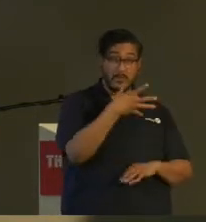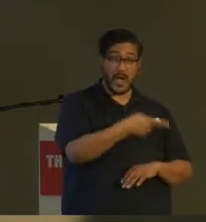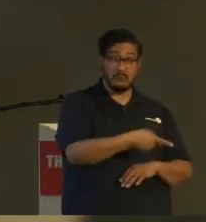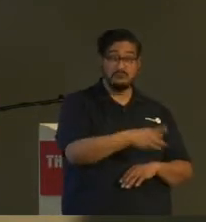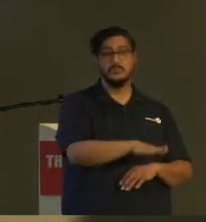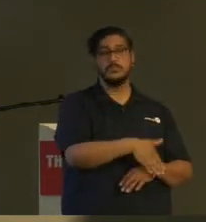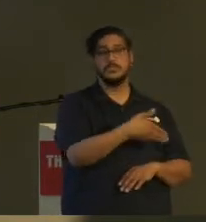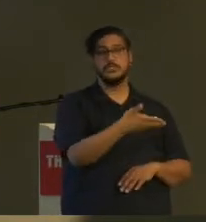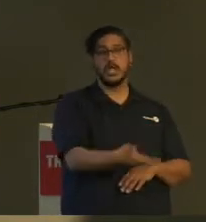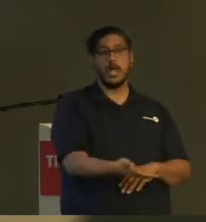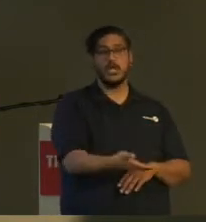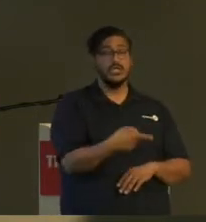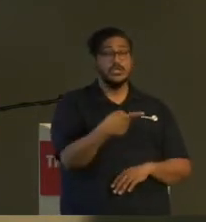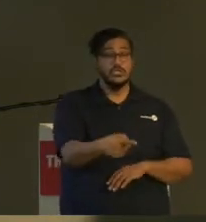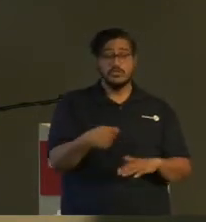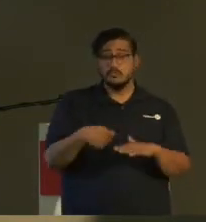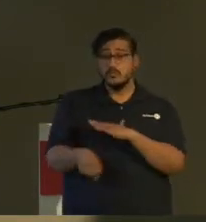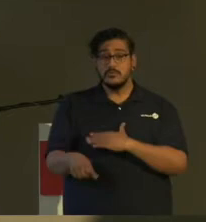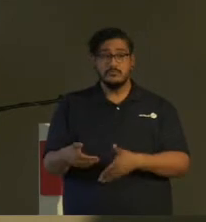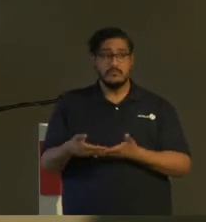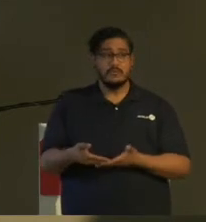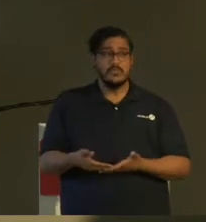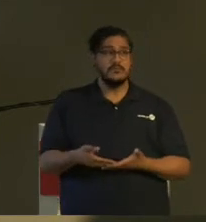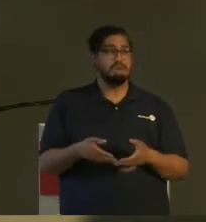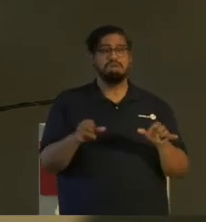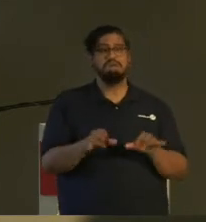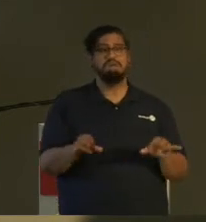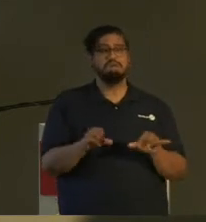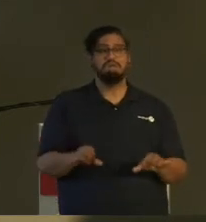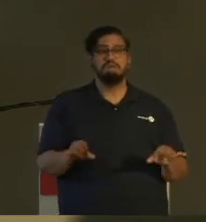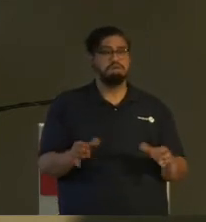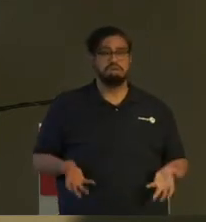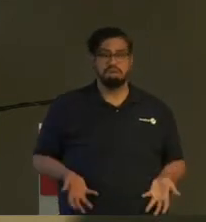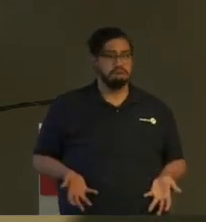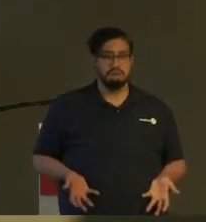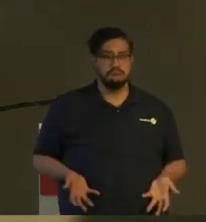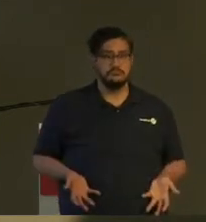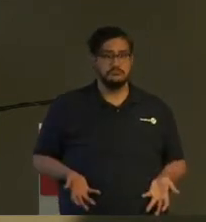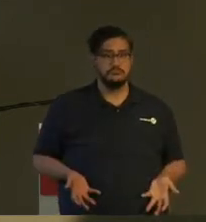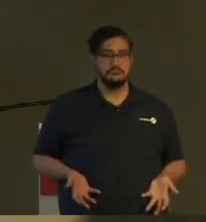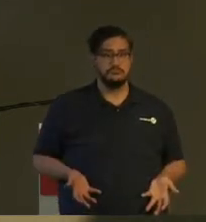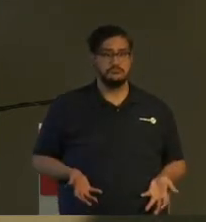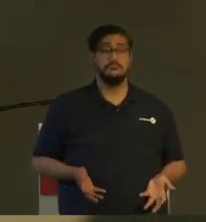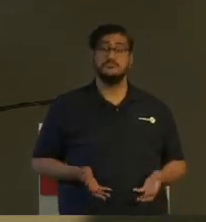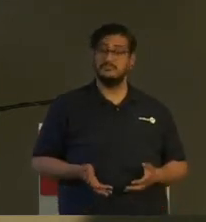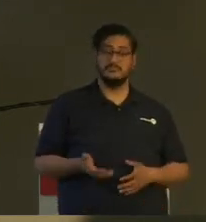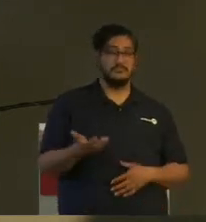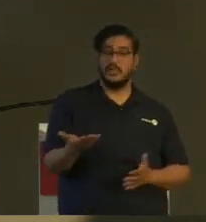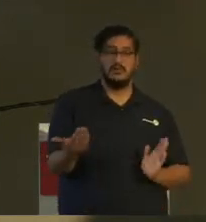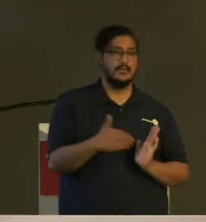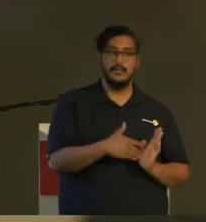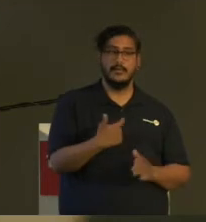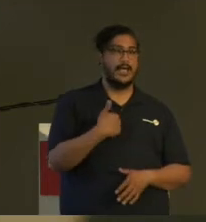quedado estática en el fondo del acuario sin que la hinchazón del vientre disminuyera en ningún momento. Nuevamente tuve